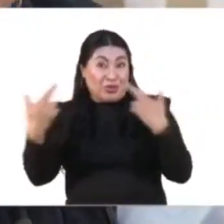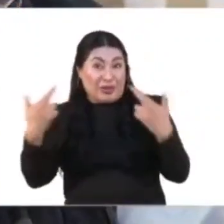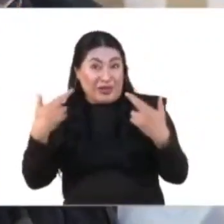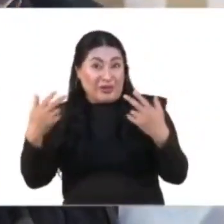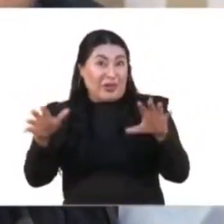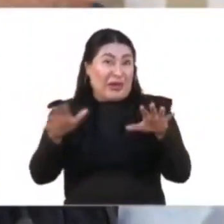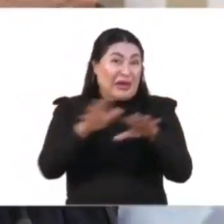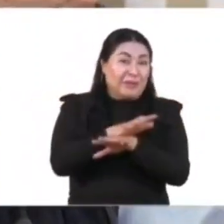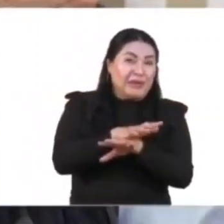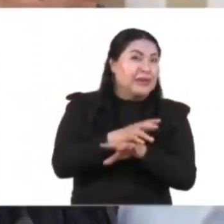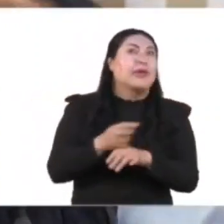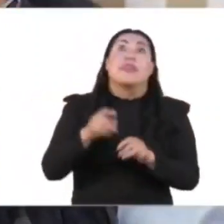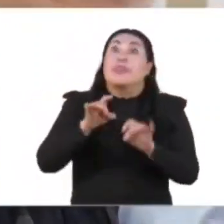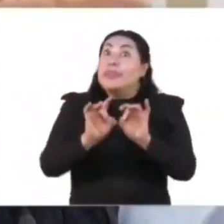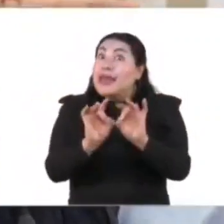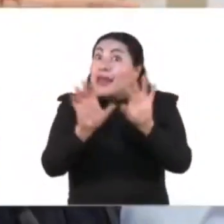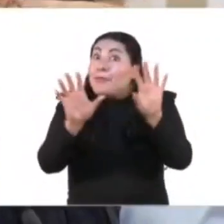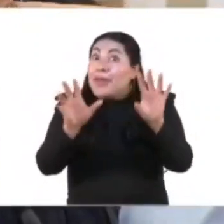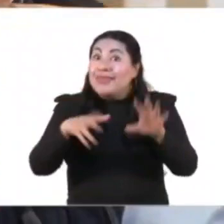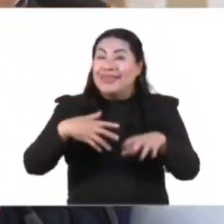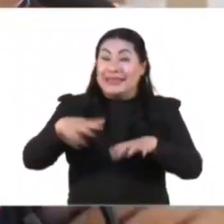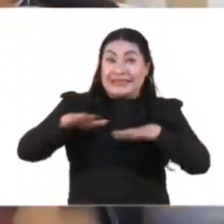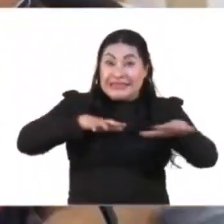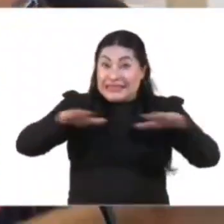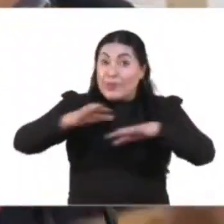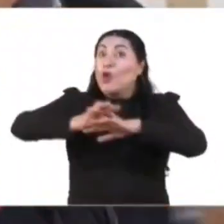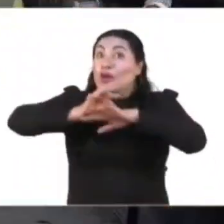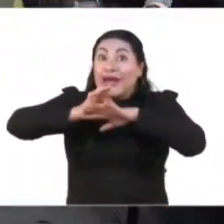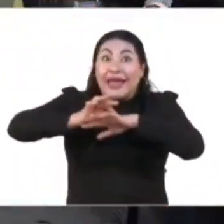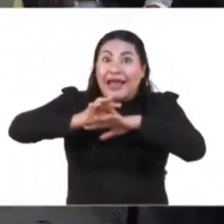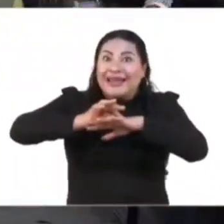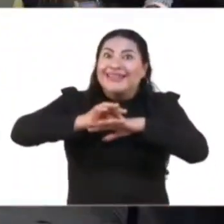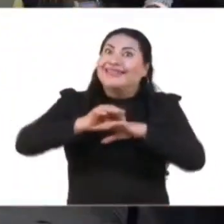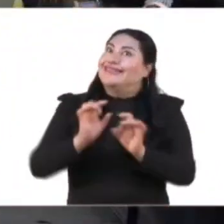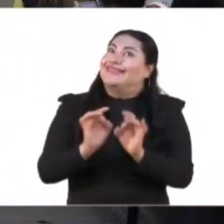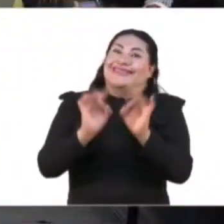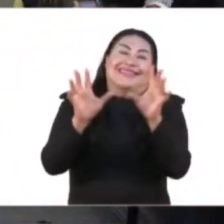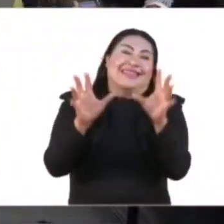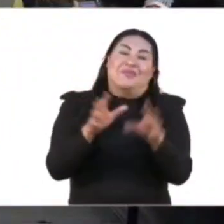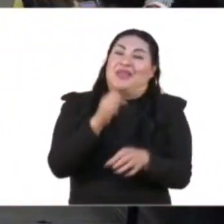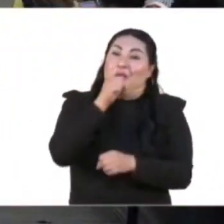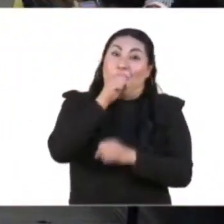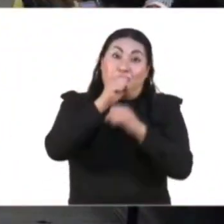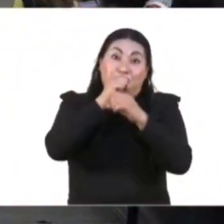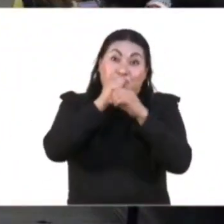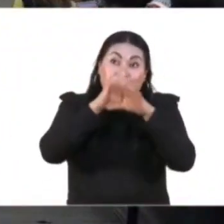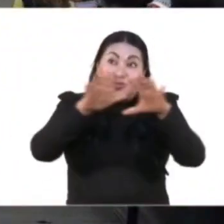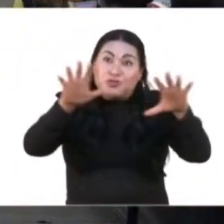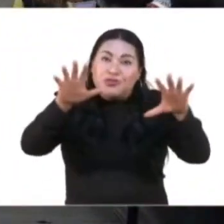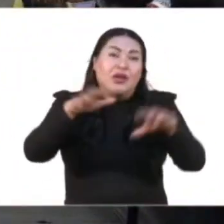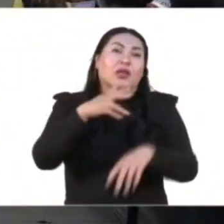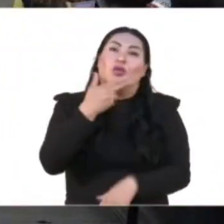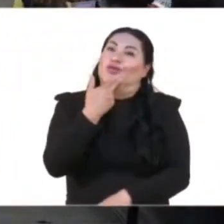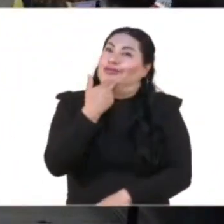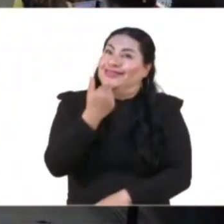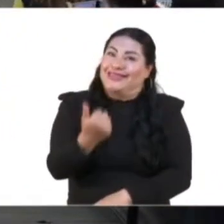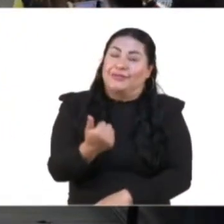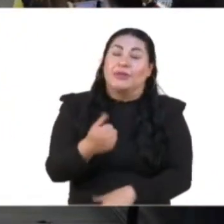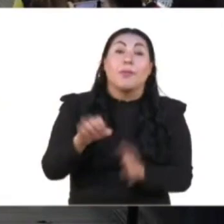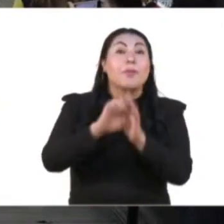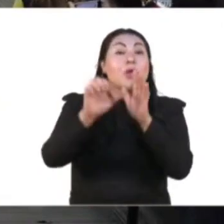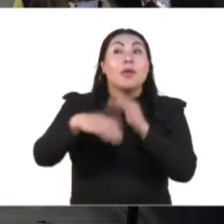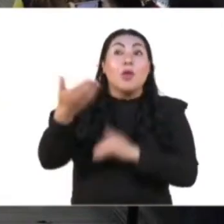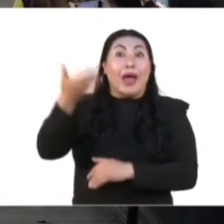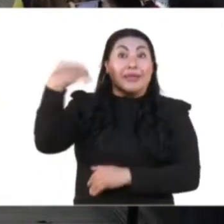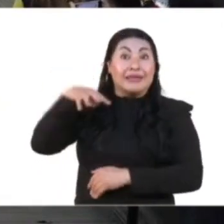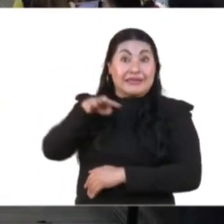en ese periodo ocurre un sismo, no funcionarían los altavoces. Entonces, por ejemplo, lo que pasó el 19 de